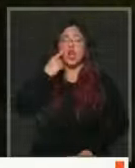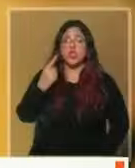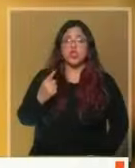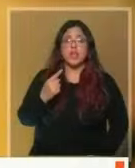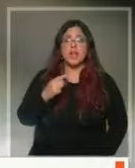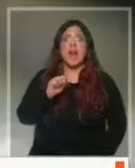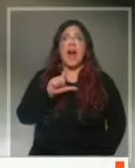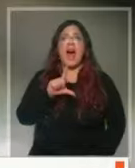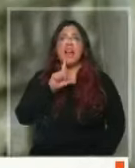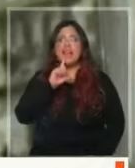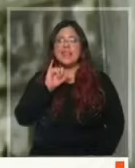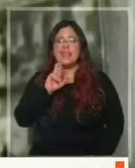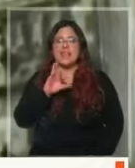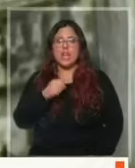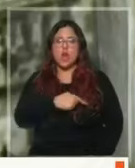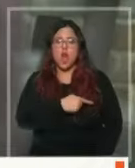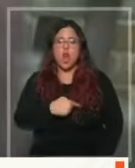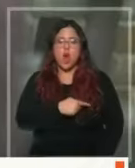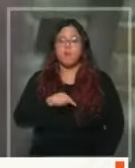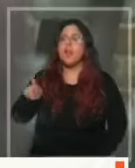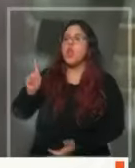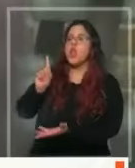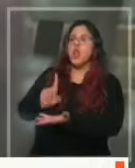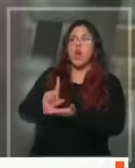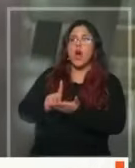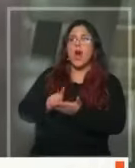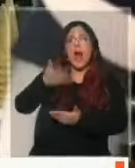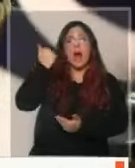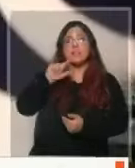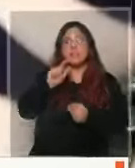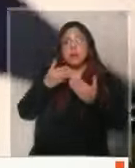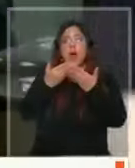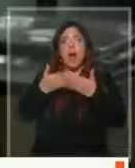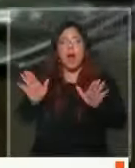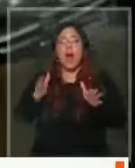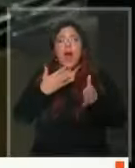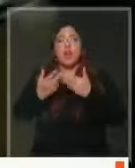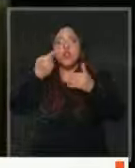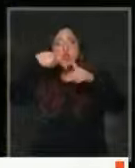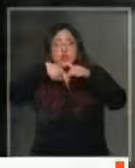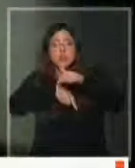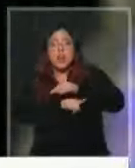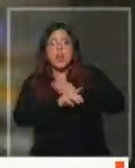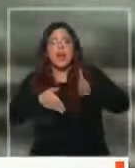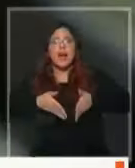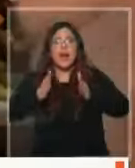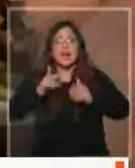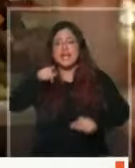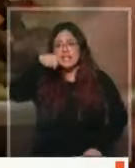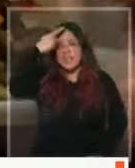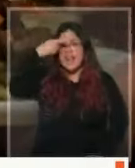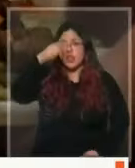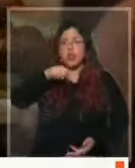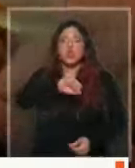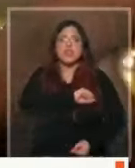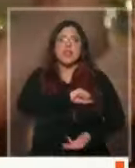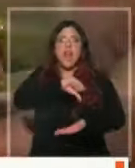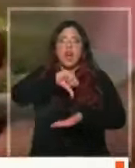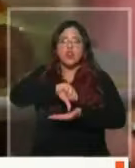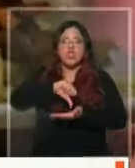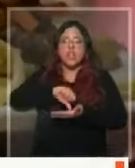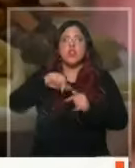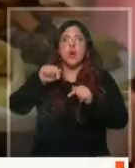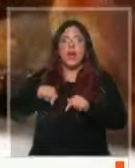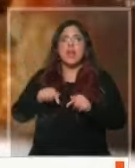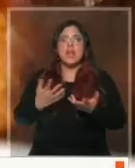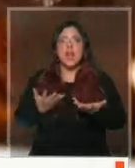Tiro. Es un local recién abierto, se encuentra escondido en el subterráneo de la calle San Antonio en el centro de Santiago, con un amplio espacio